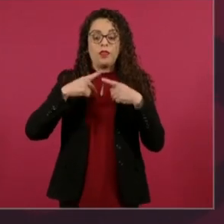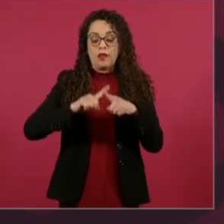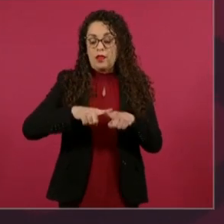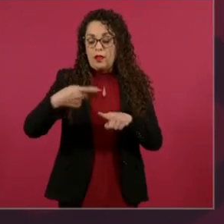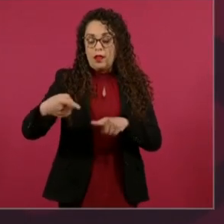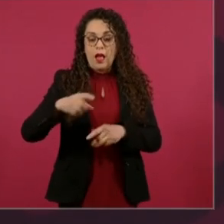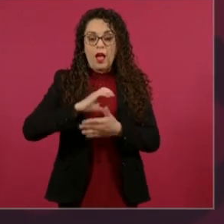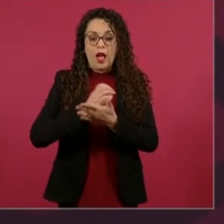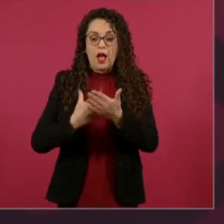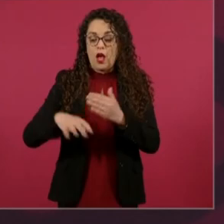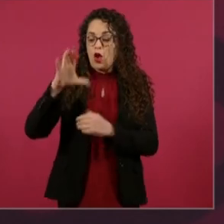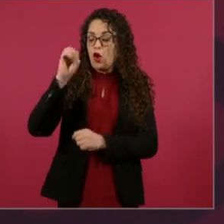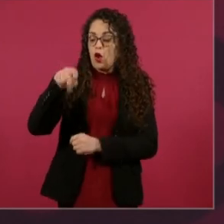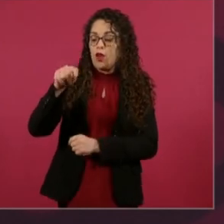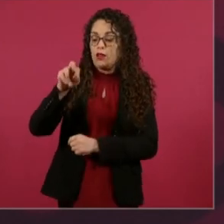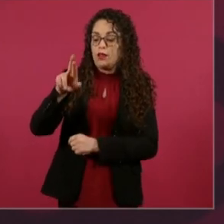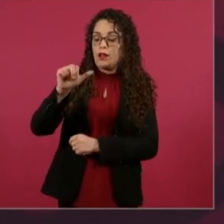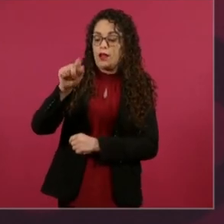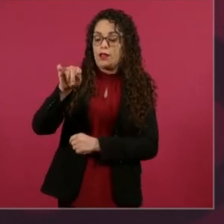ya no